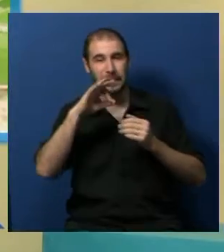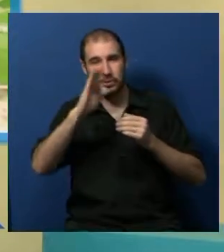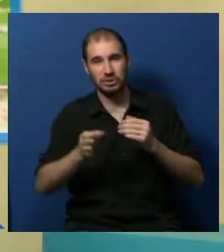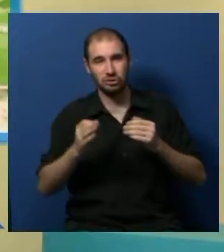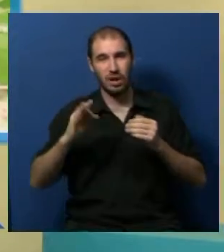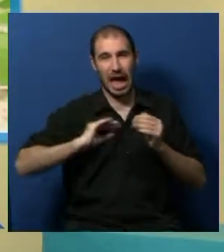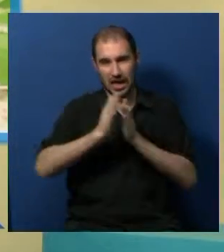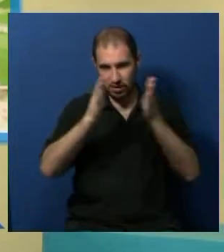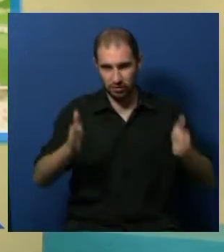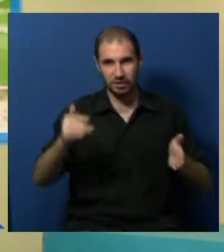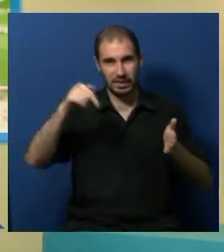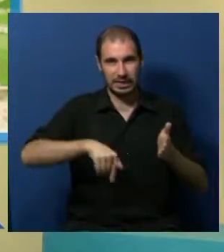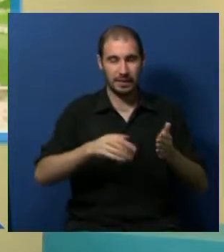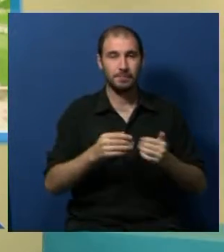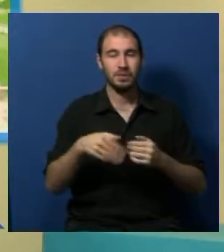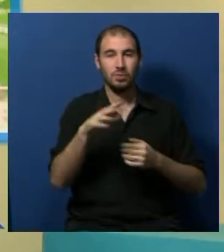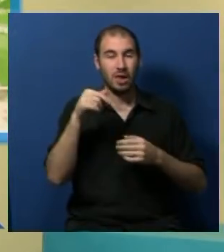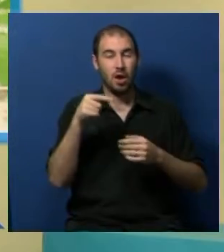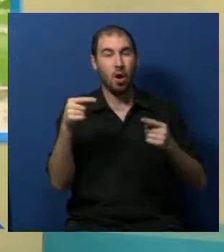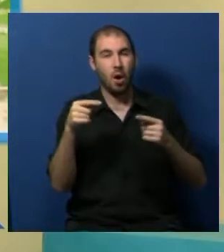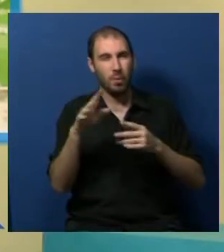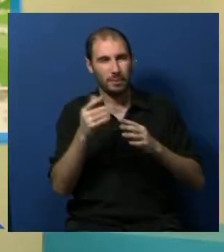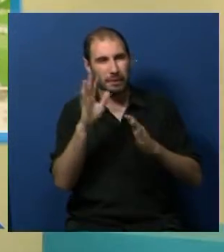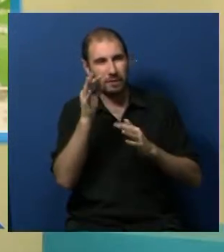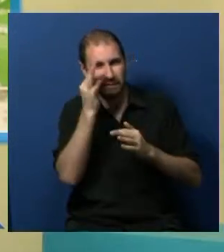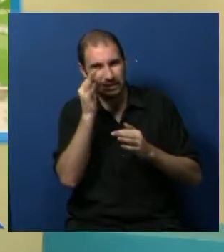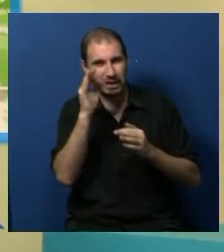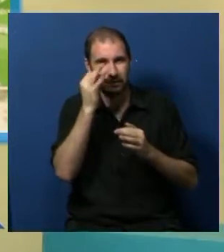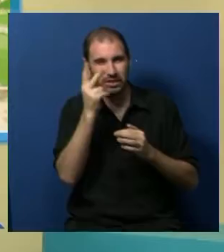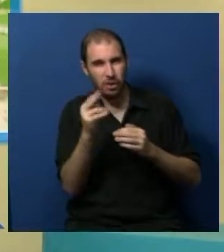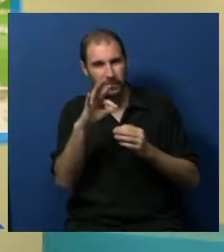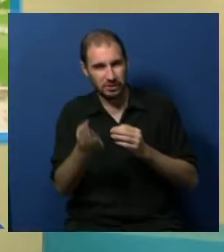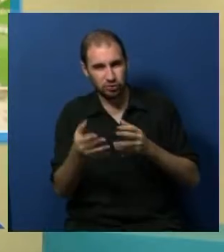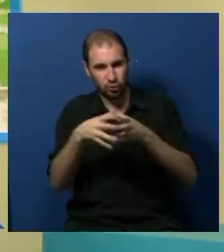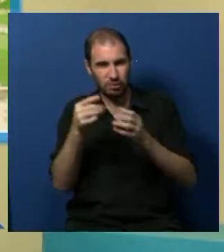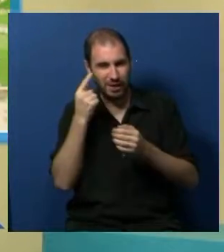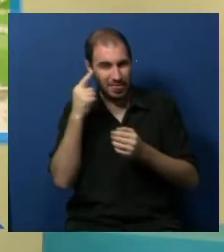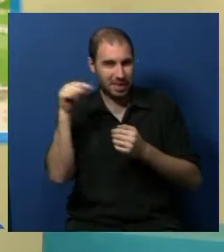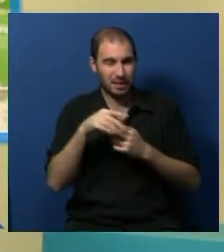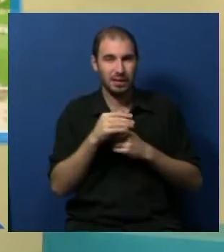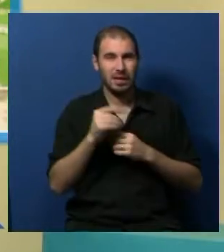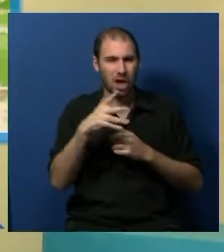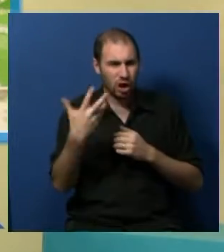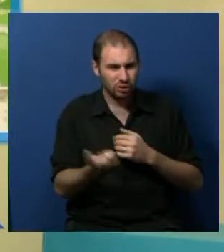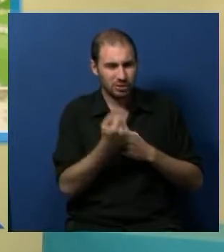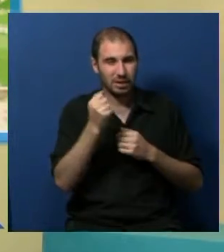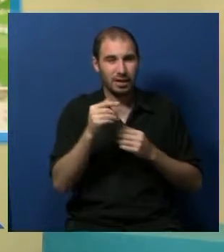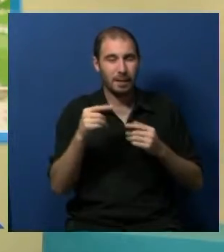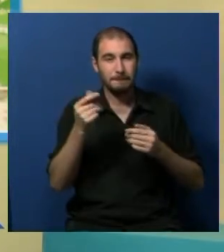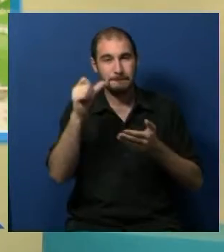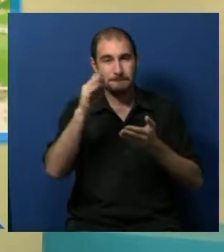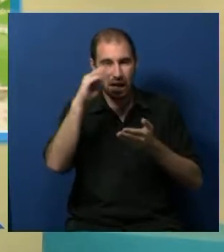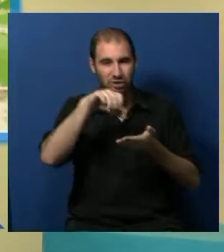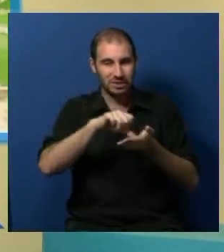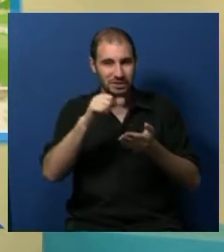anual para este año. El mercado espera que esté más cerca del 20, del 22 este año. ¿Es alcanzable todavía la meta del Banco